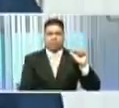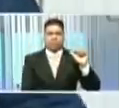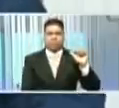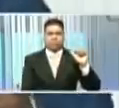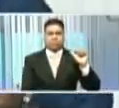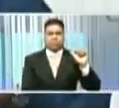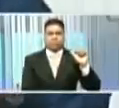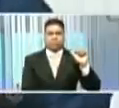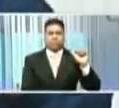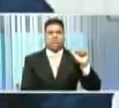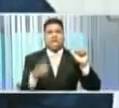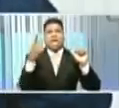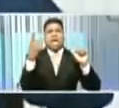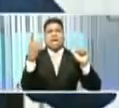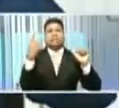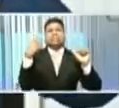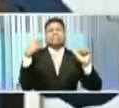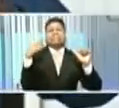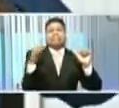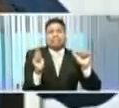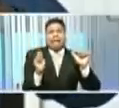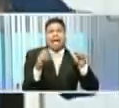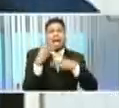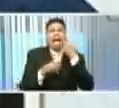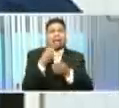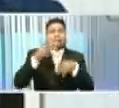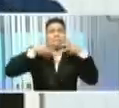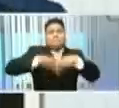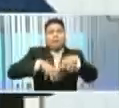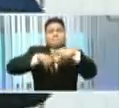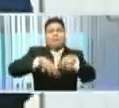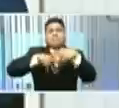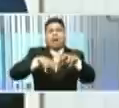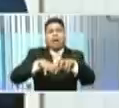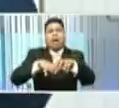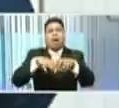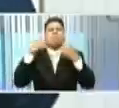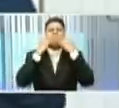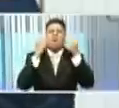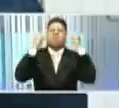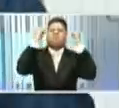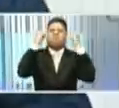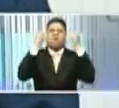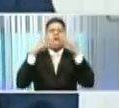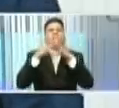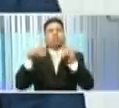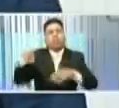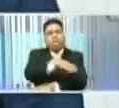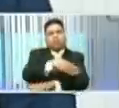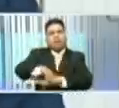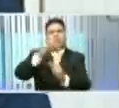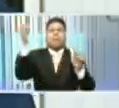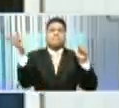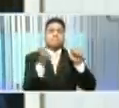Intentar movilizaciones para generar violencia en las calles es lo primero.